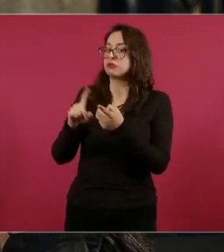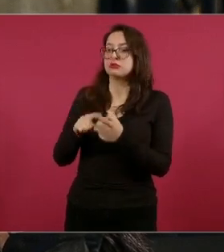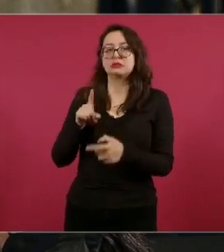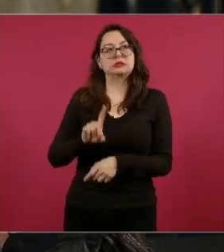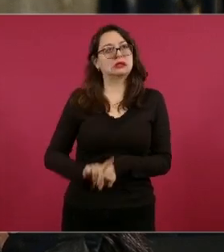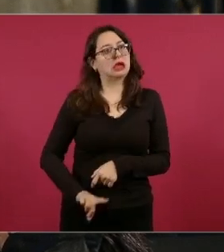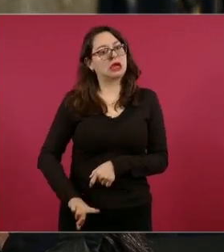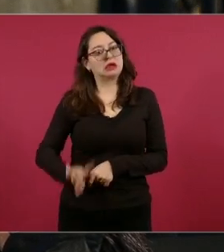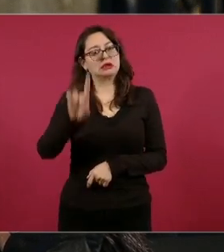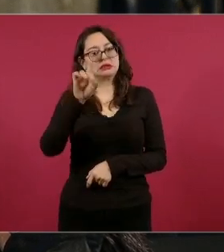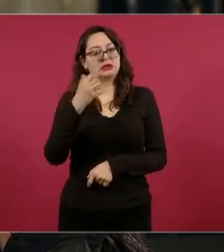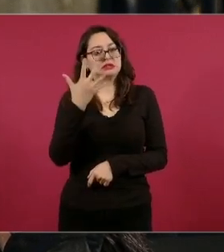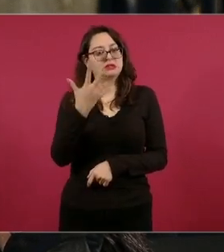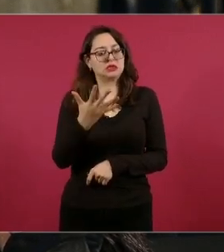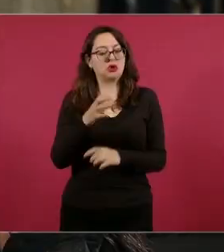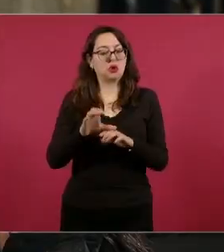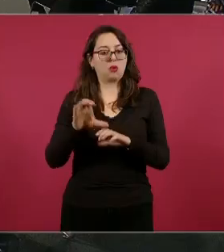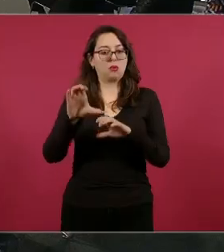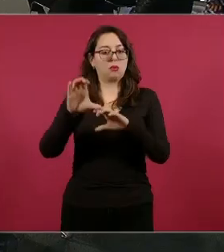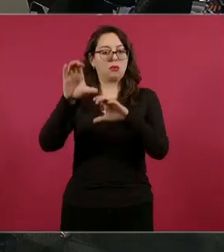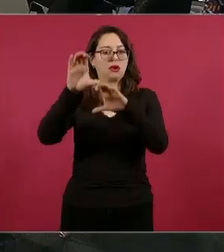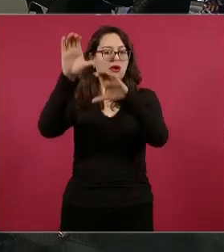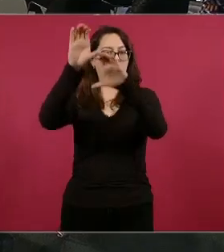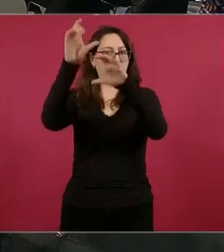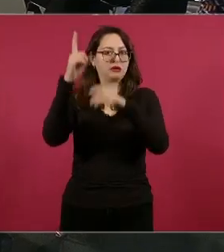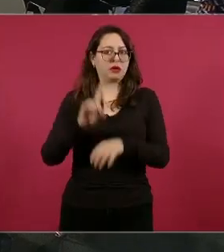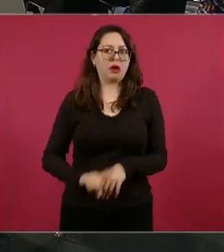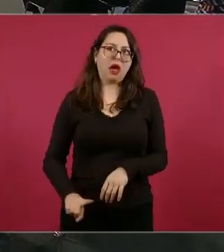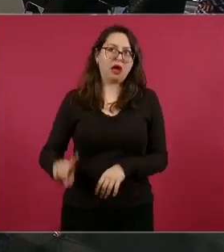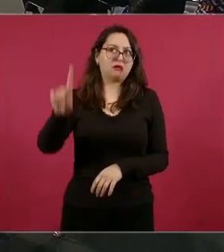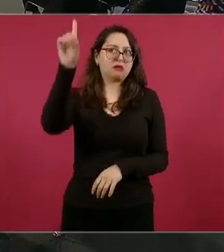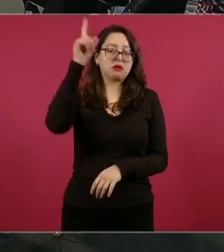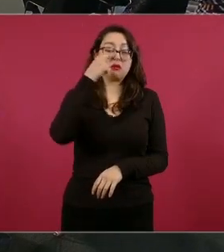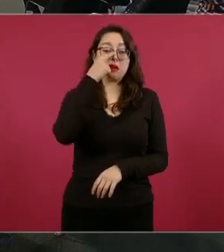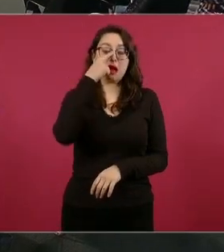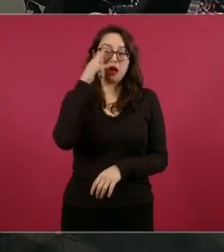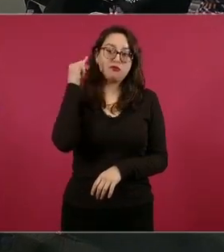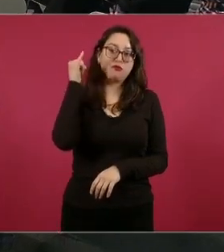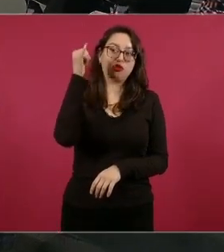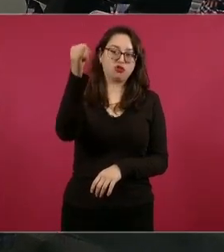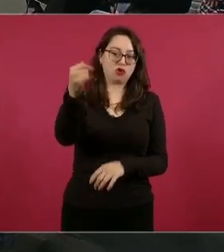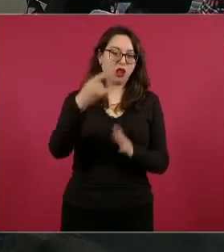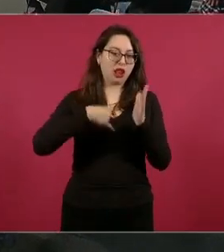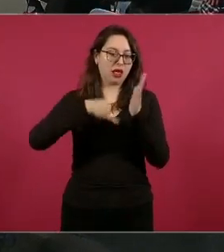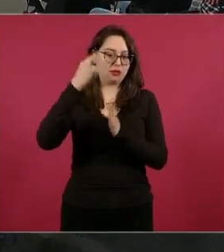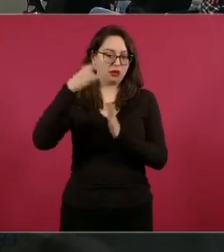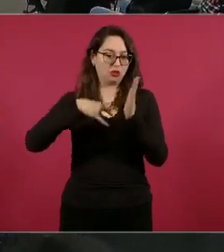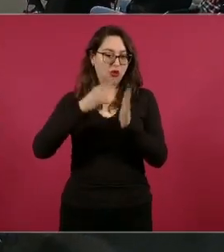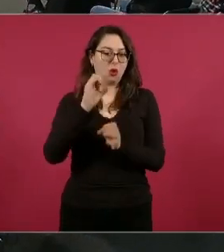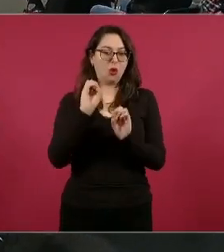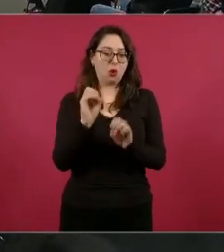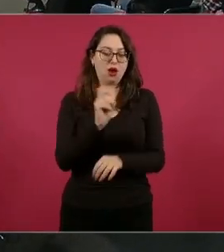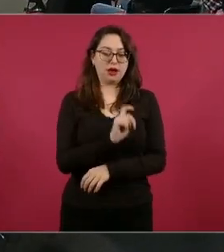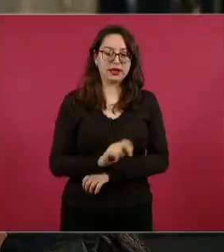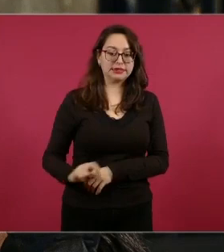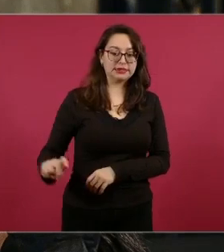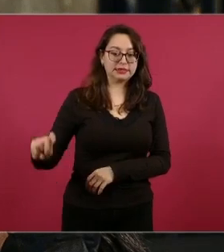5 o 6 pisos arriba, que al fondo estaba un elevador y si no las